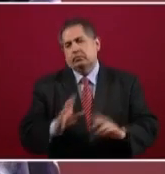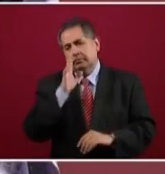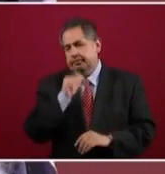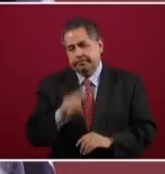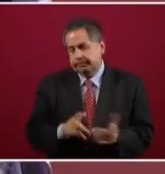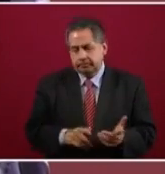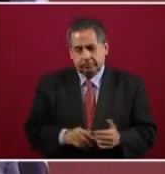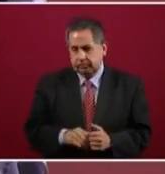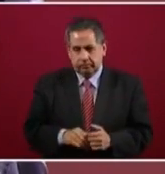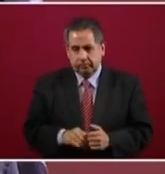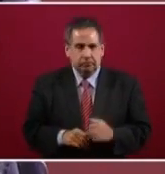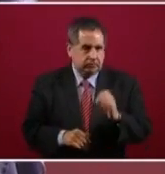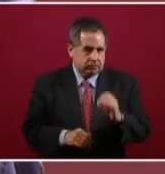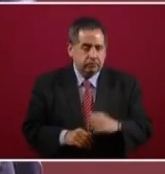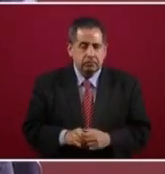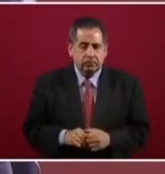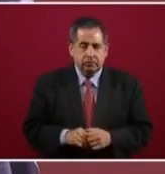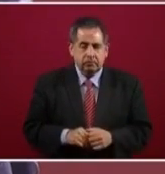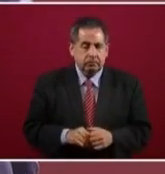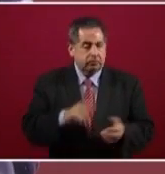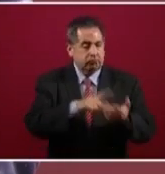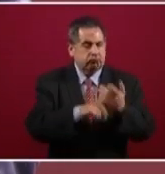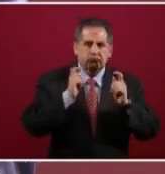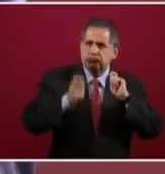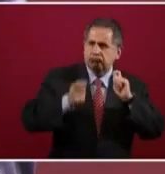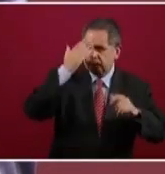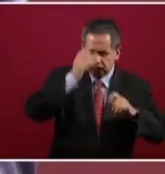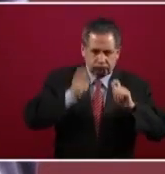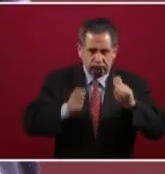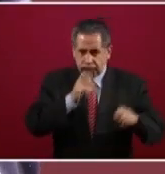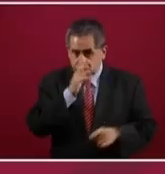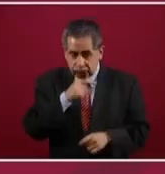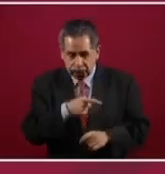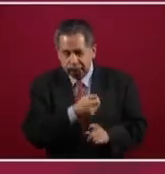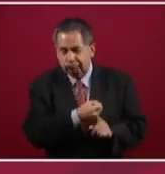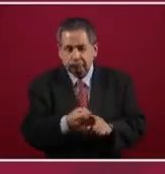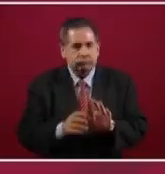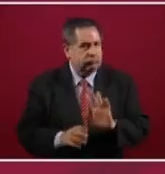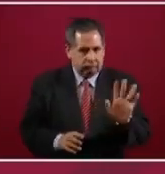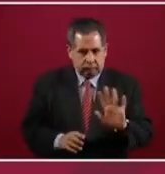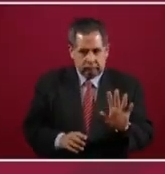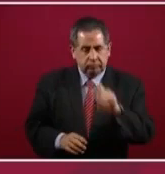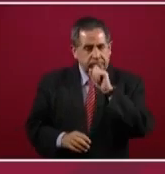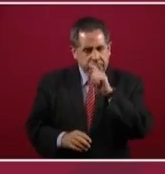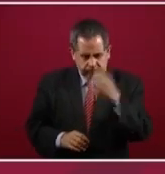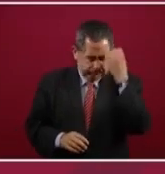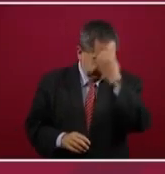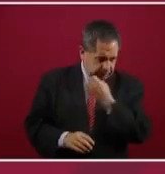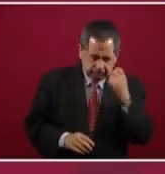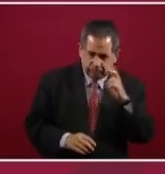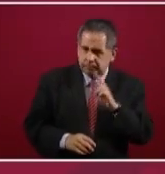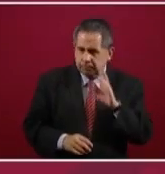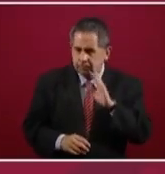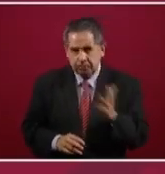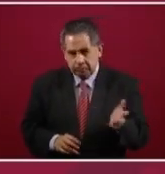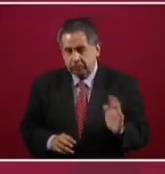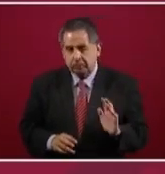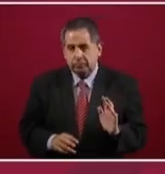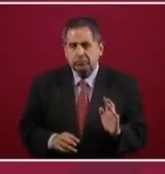que no pueda desempeñar ese cargo. También eso hay que verlo, porque